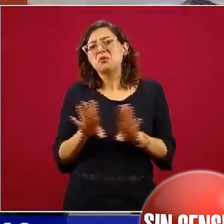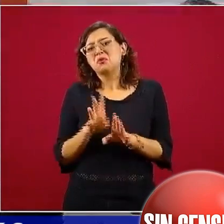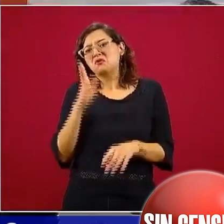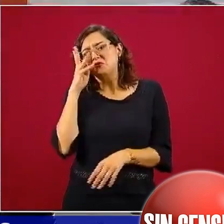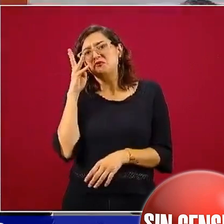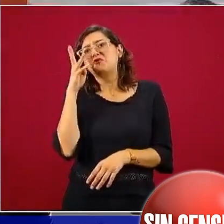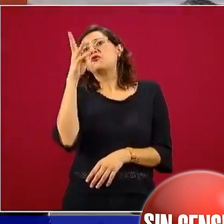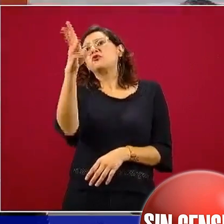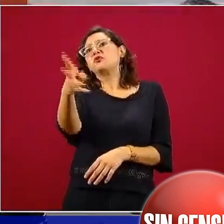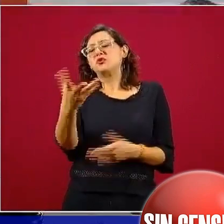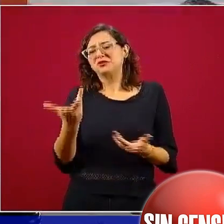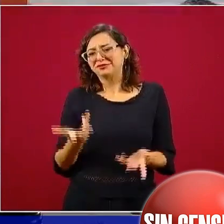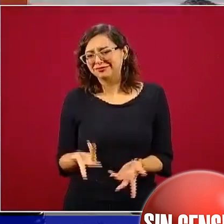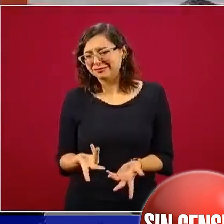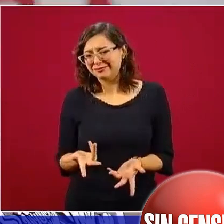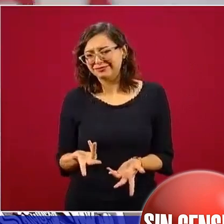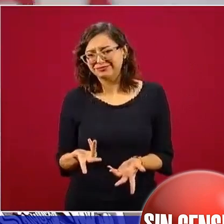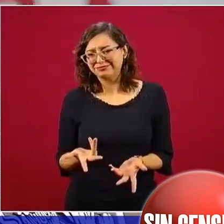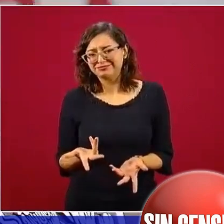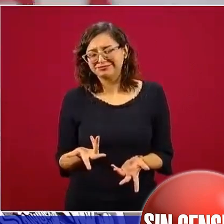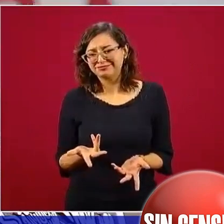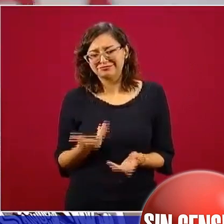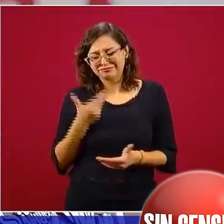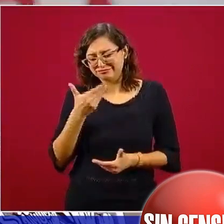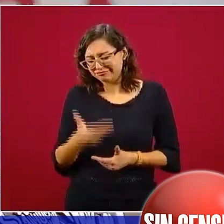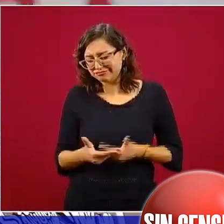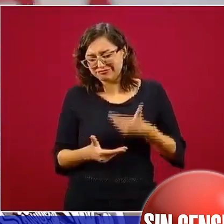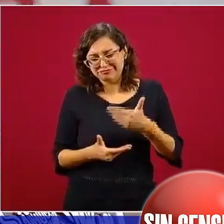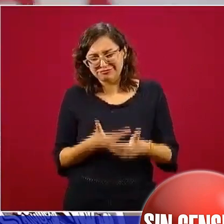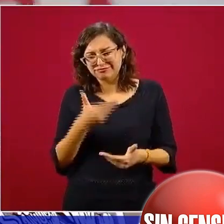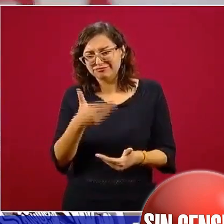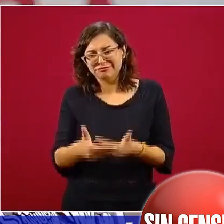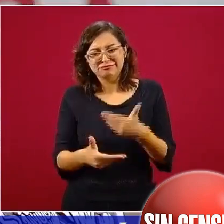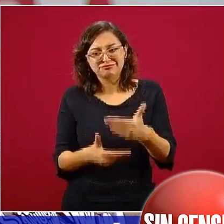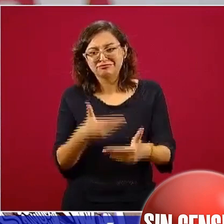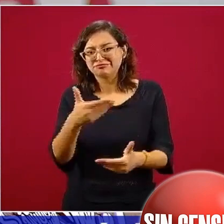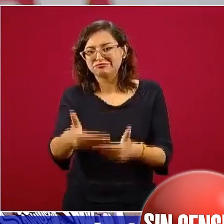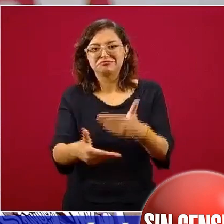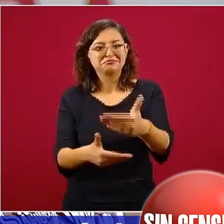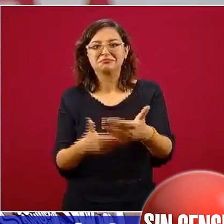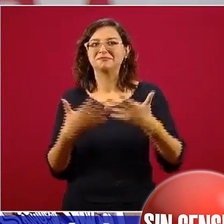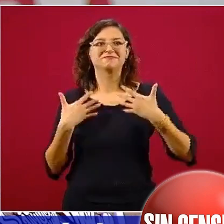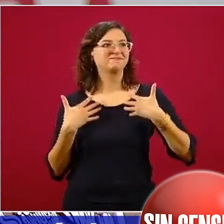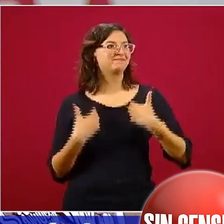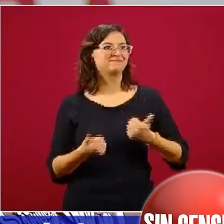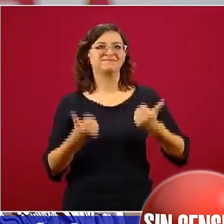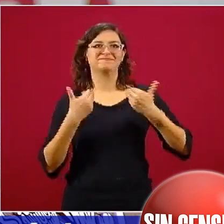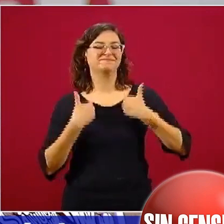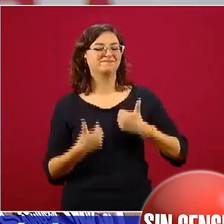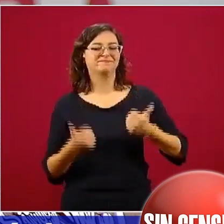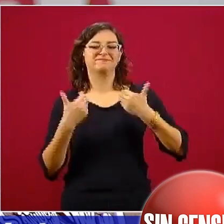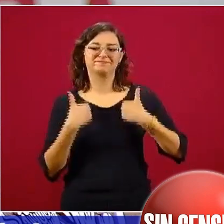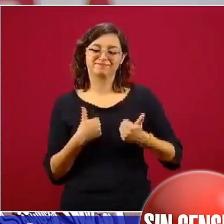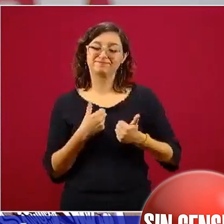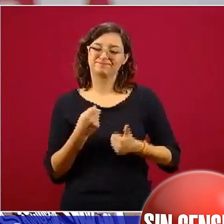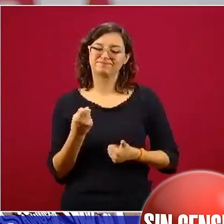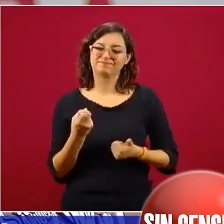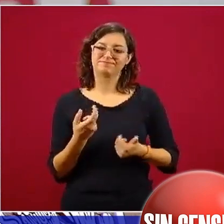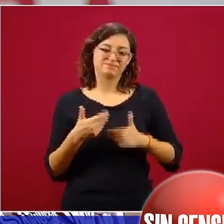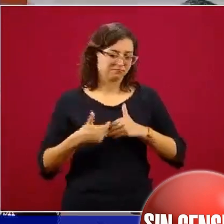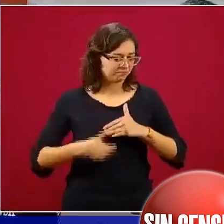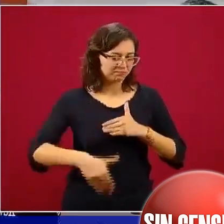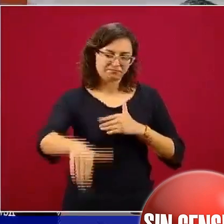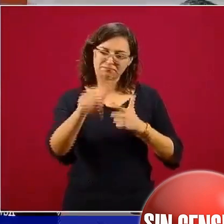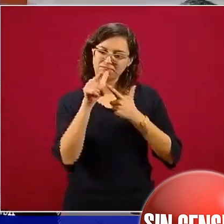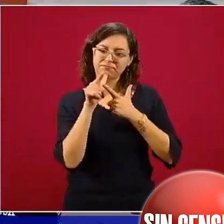a entender lo que está sucediendo ahora y lo que va a seguir pasando.